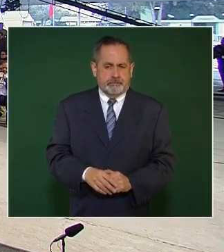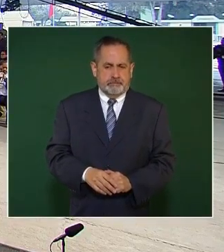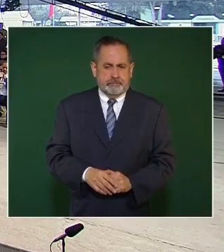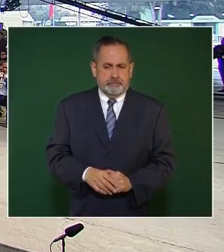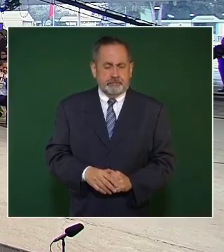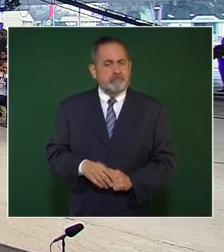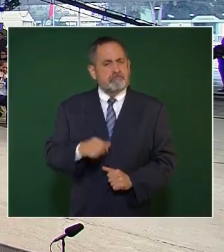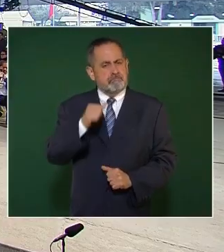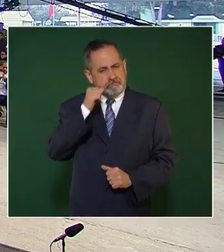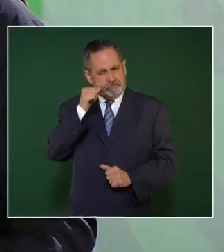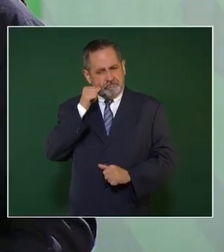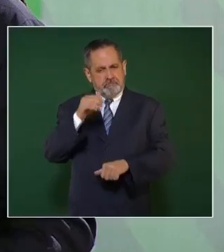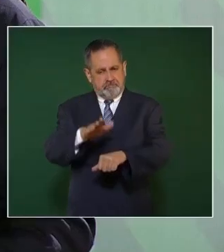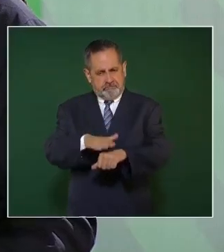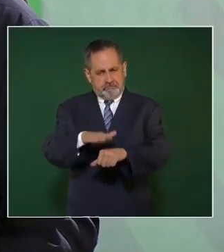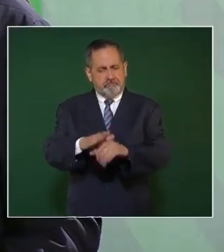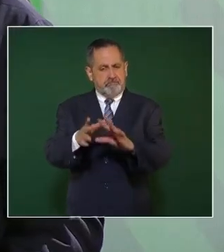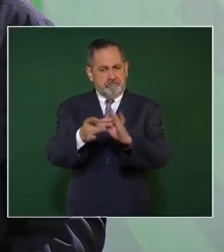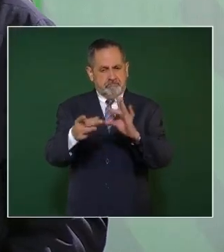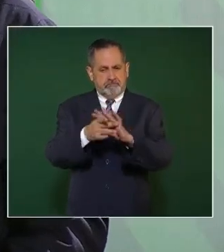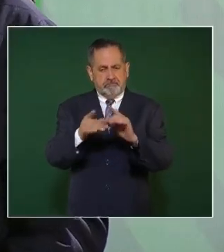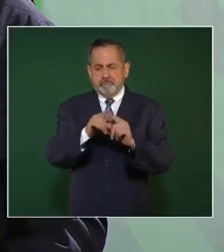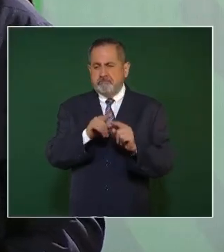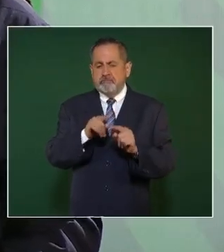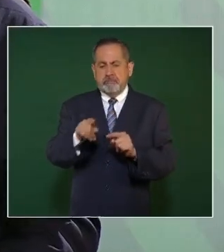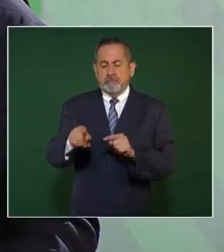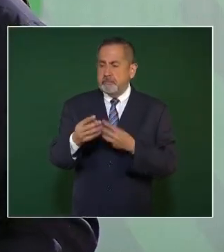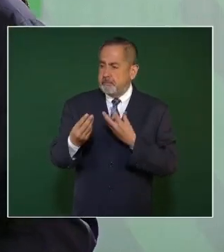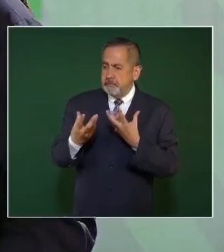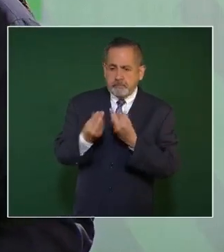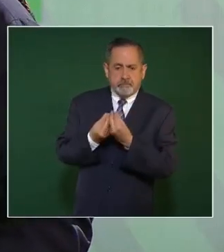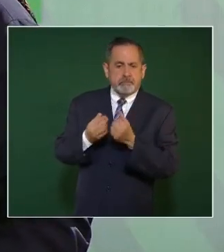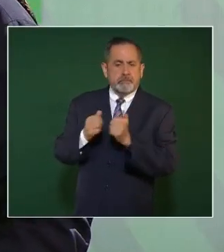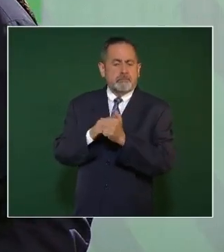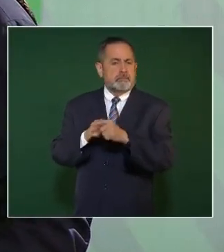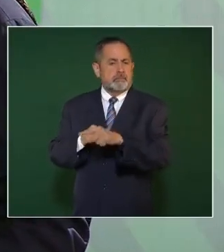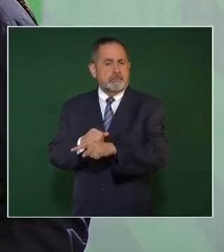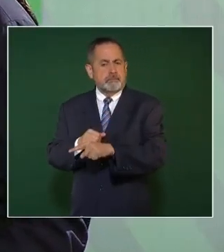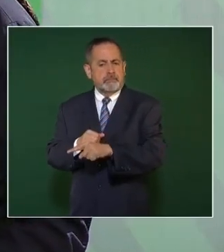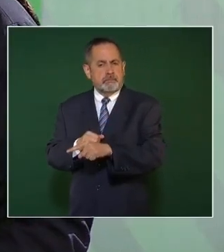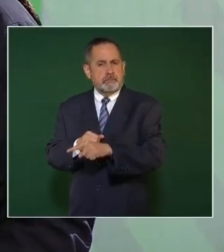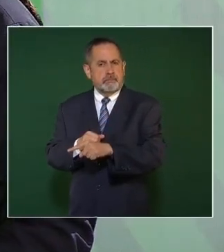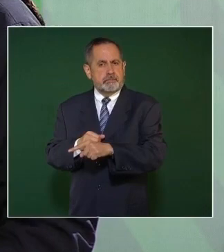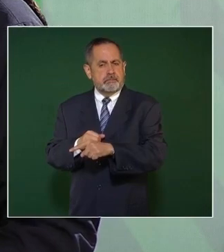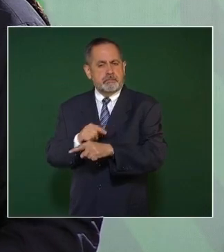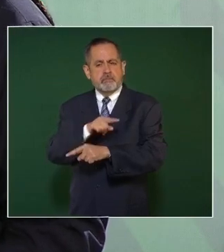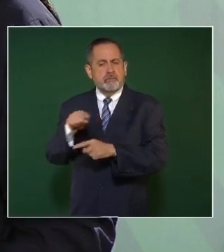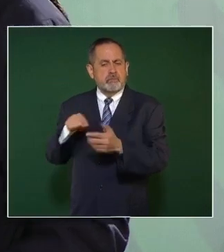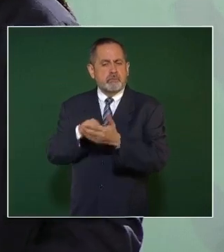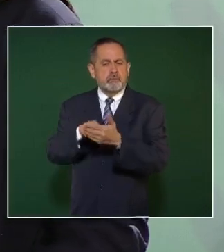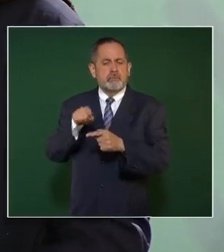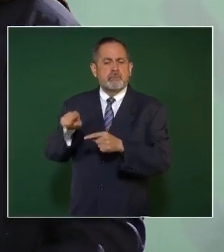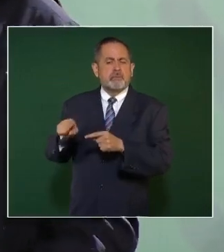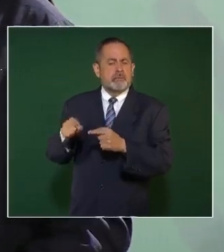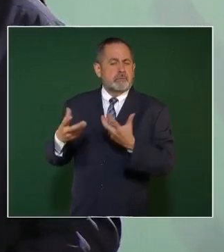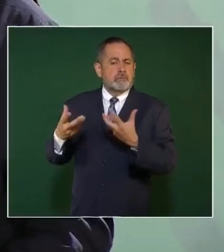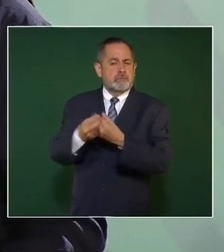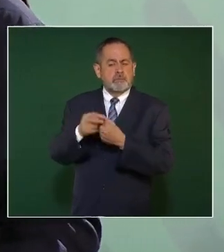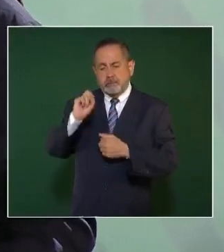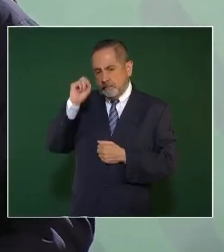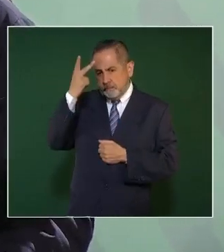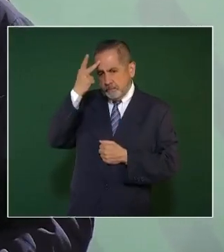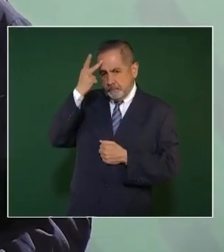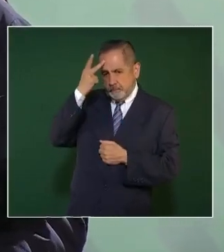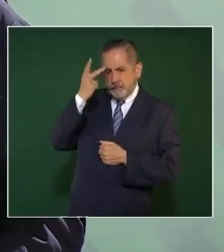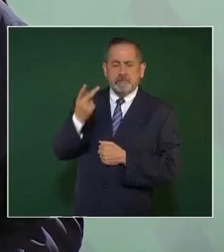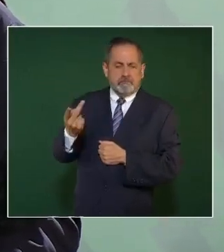Ayer, voy a adelantarlo, en un acto que tuvimos en San Luis